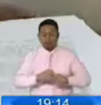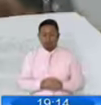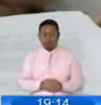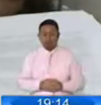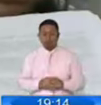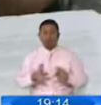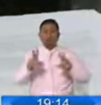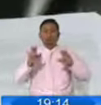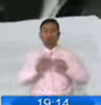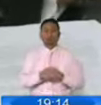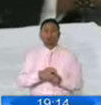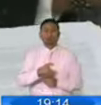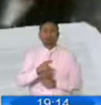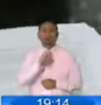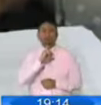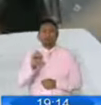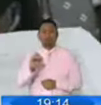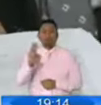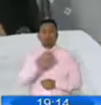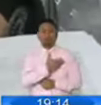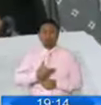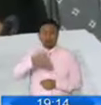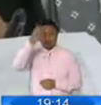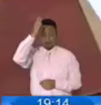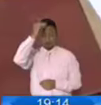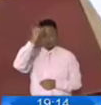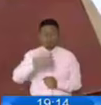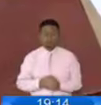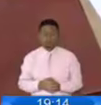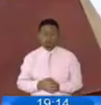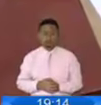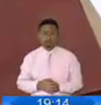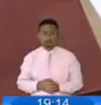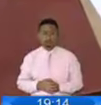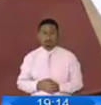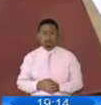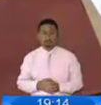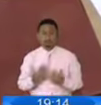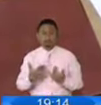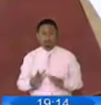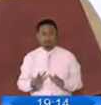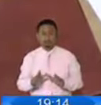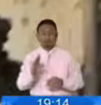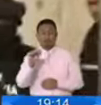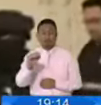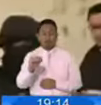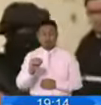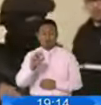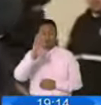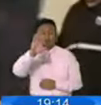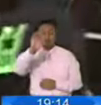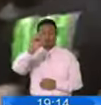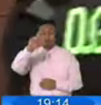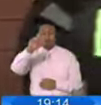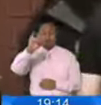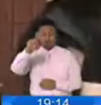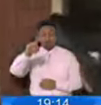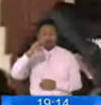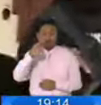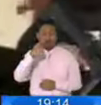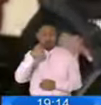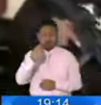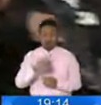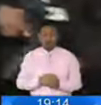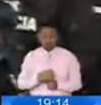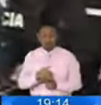de Ricardo Rivera, tío del vicepresidente Jorge Glass, pues se anuncia que Topic, el padre, sería